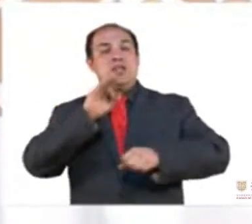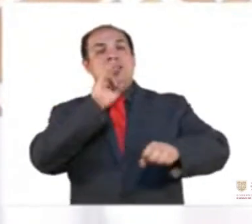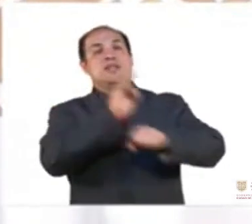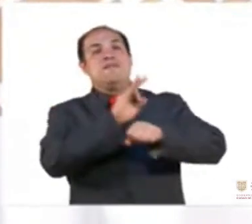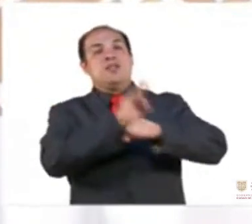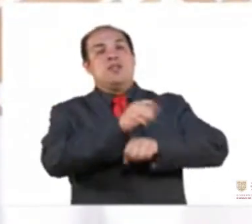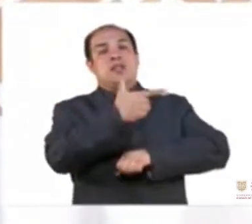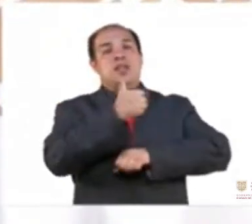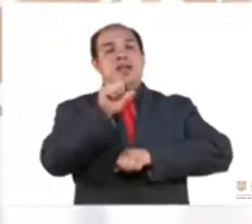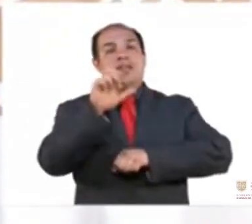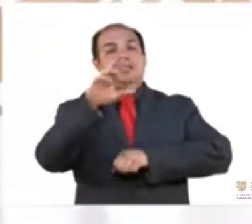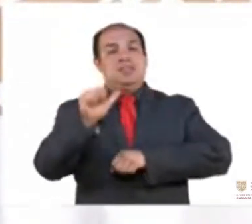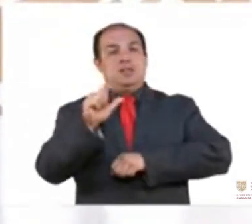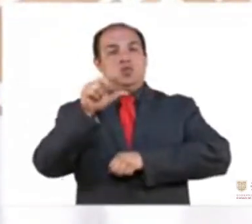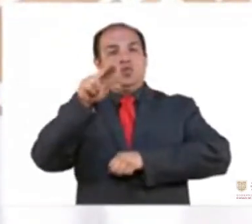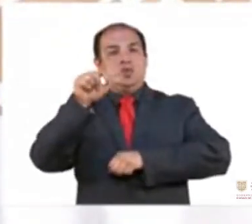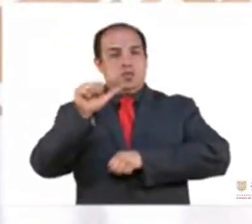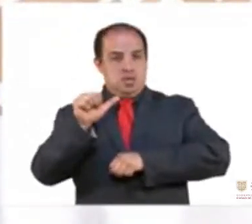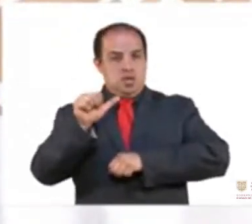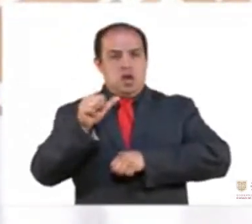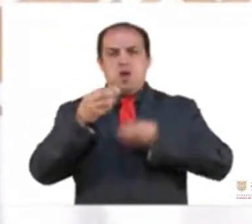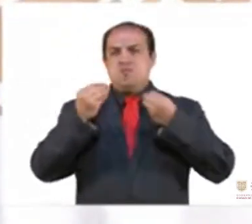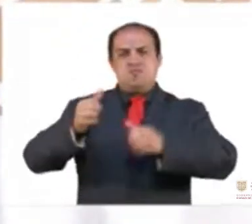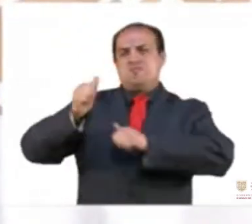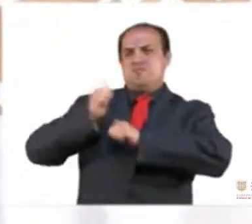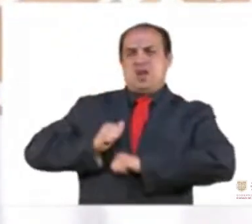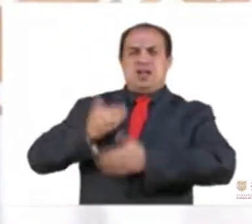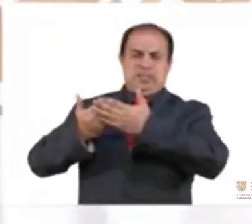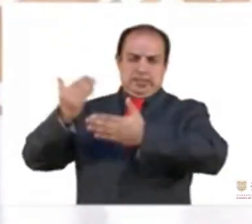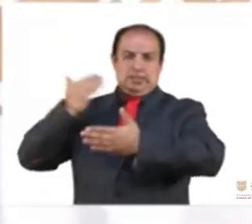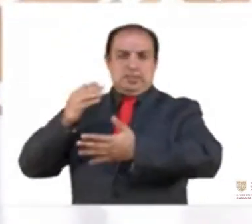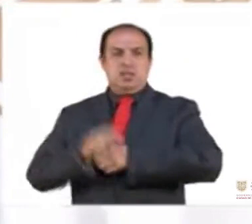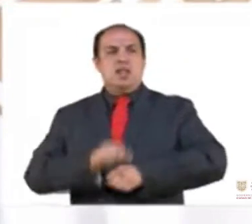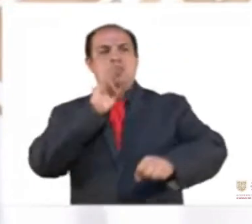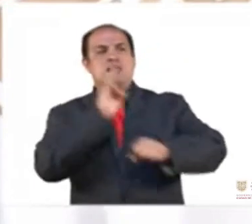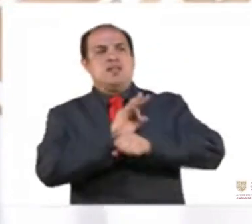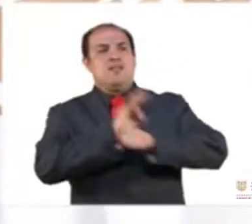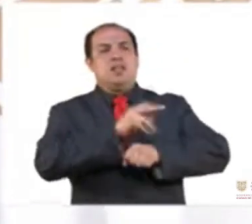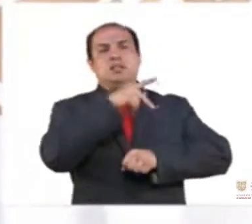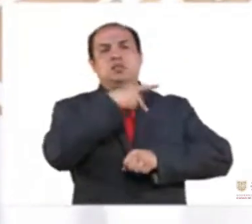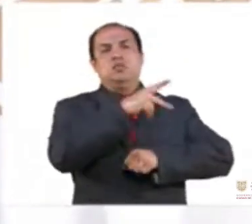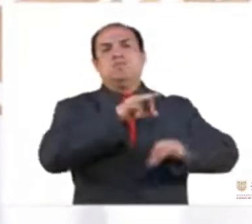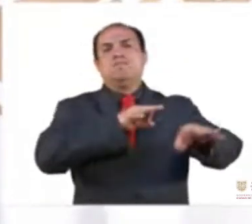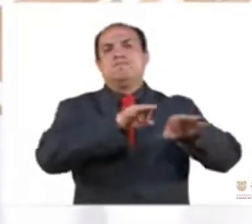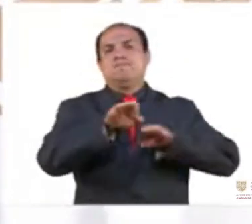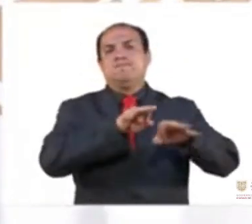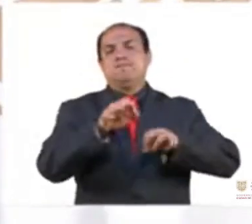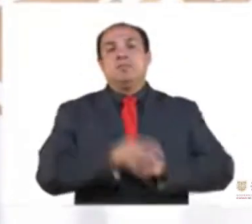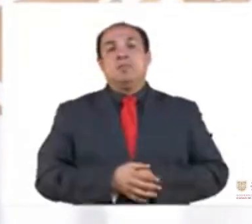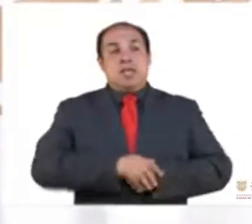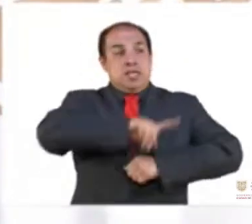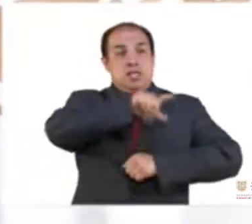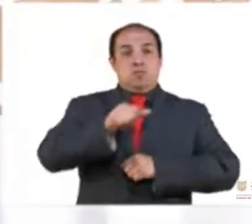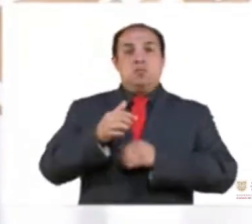funcionarios de entonces que defendían el trabajo de este personaje, inclusive después de que